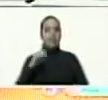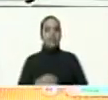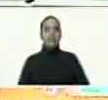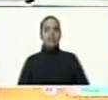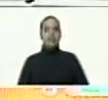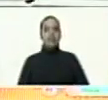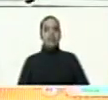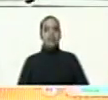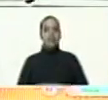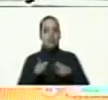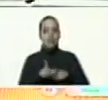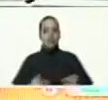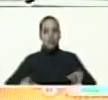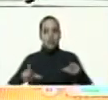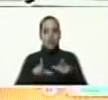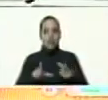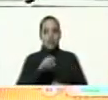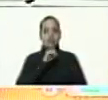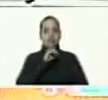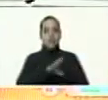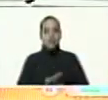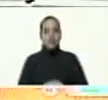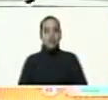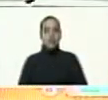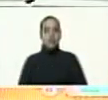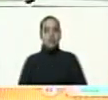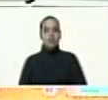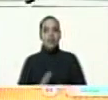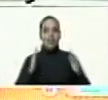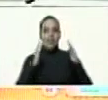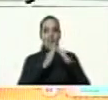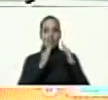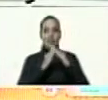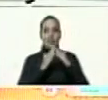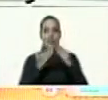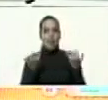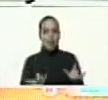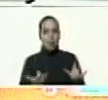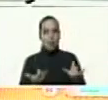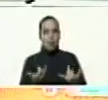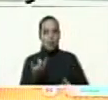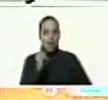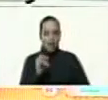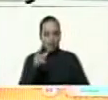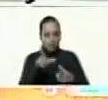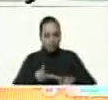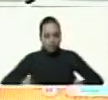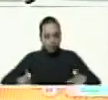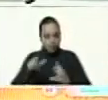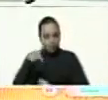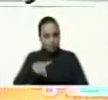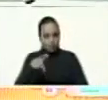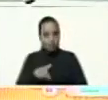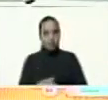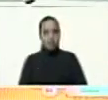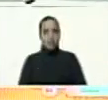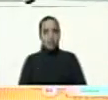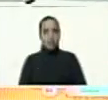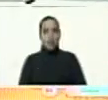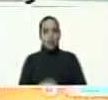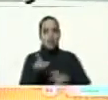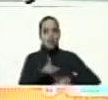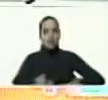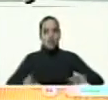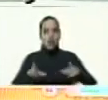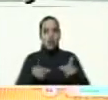en estos lugares históricos. Esta casa donde estamos ahora fue el sitio donde